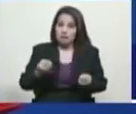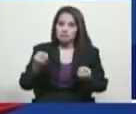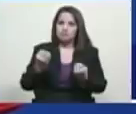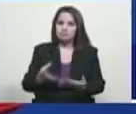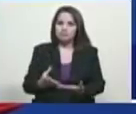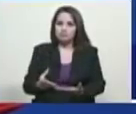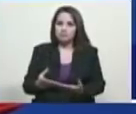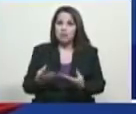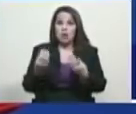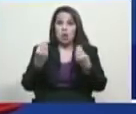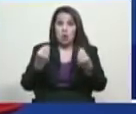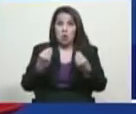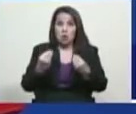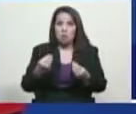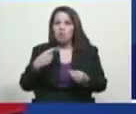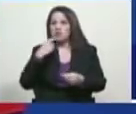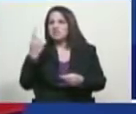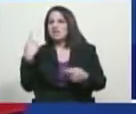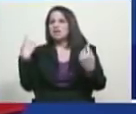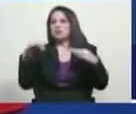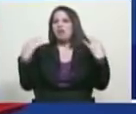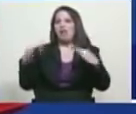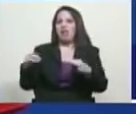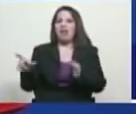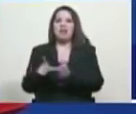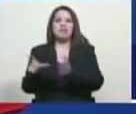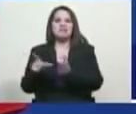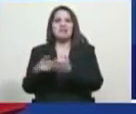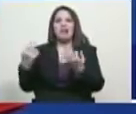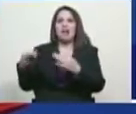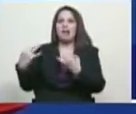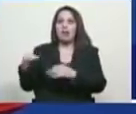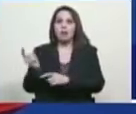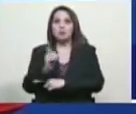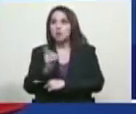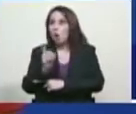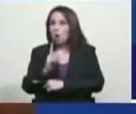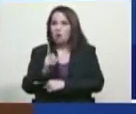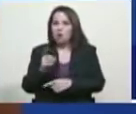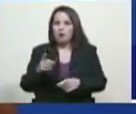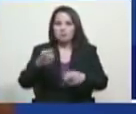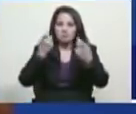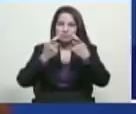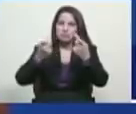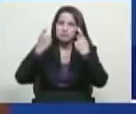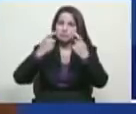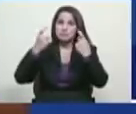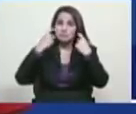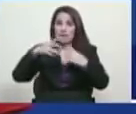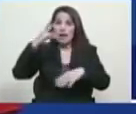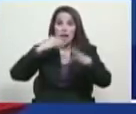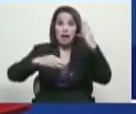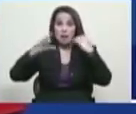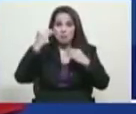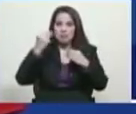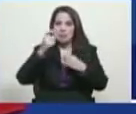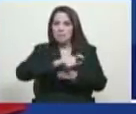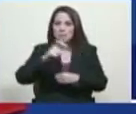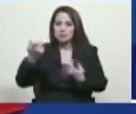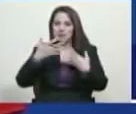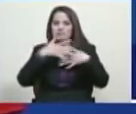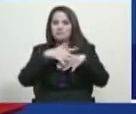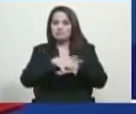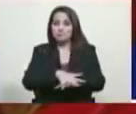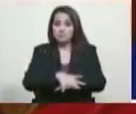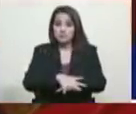no está en formar bachilleres tradicionales, es decir, en formar bachilleres ciudadanos amantes de